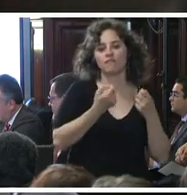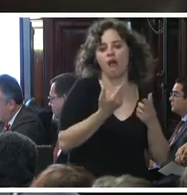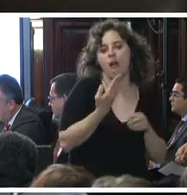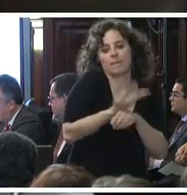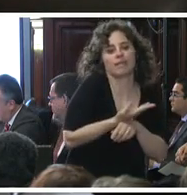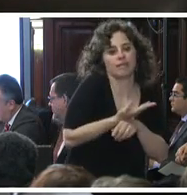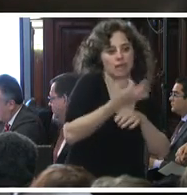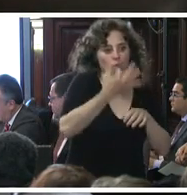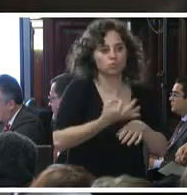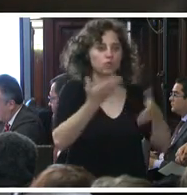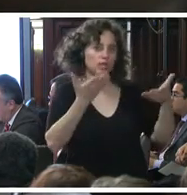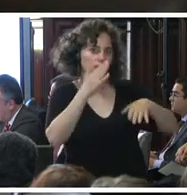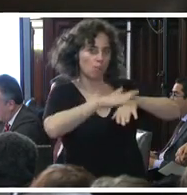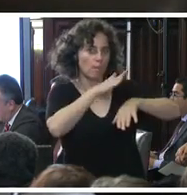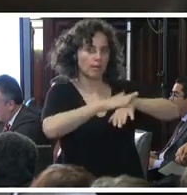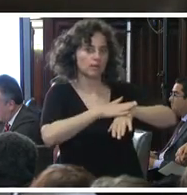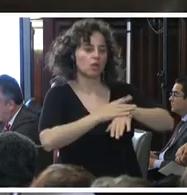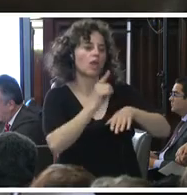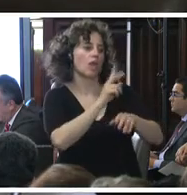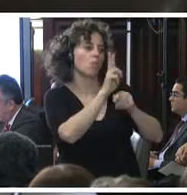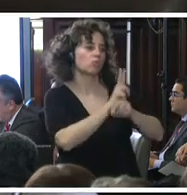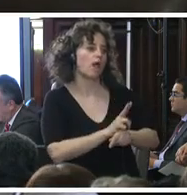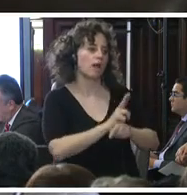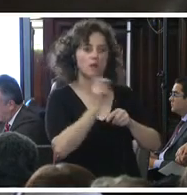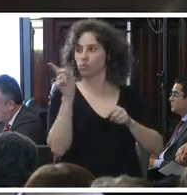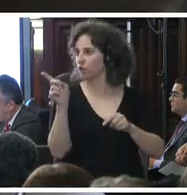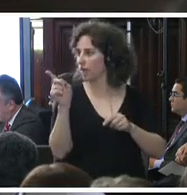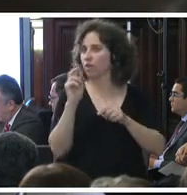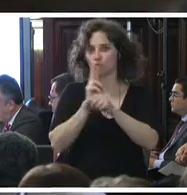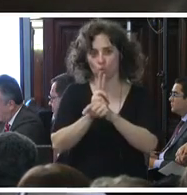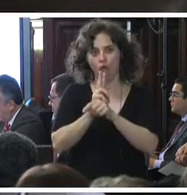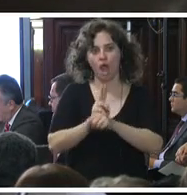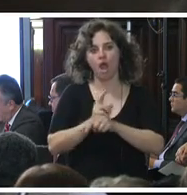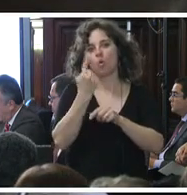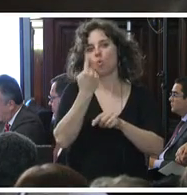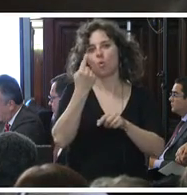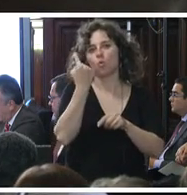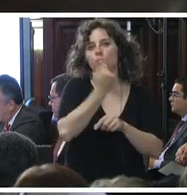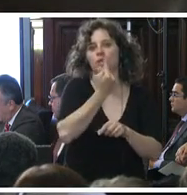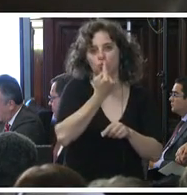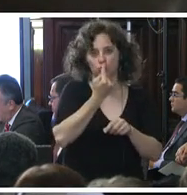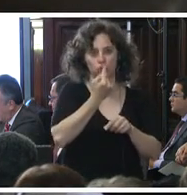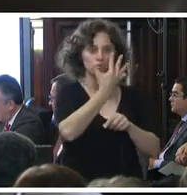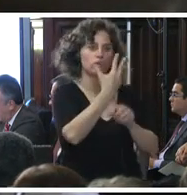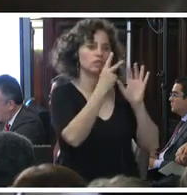you news one moment and safety gates sacas